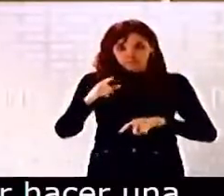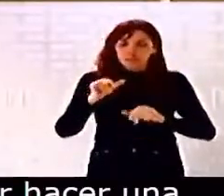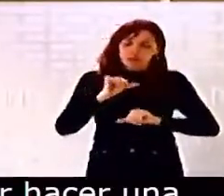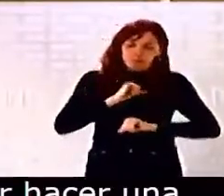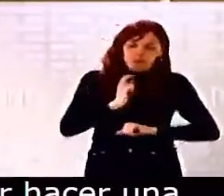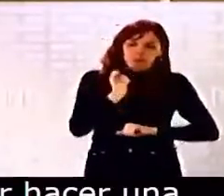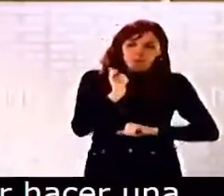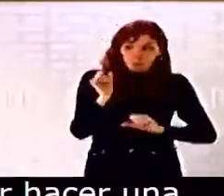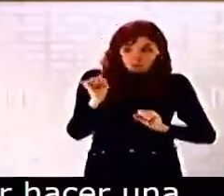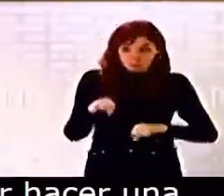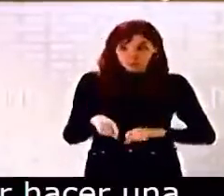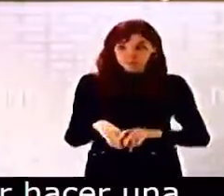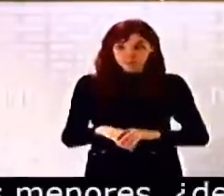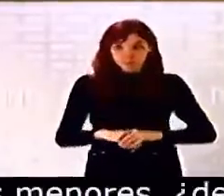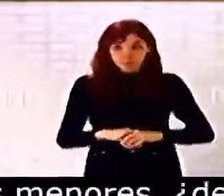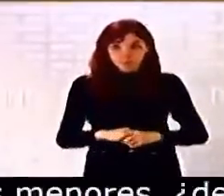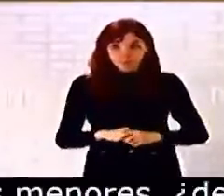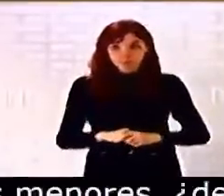¿De acuerdo?